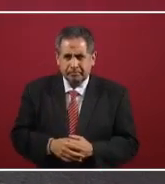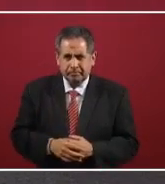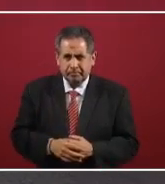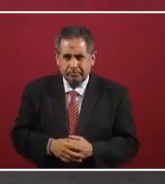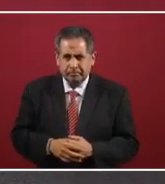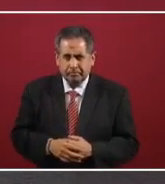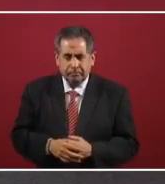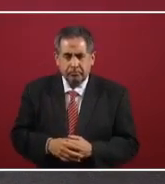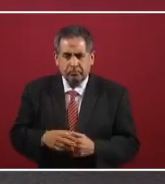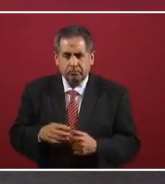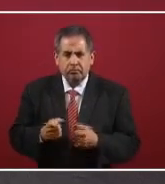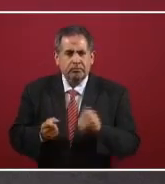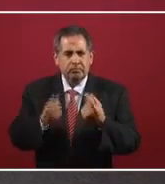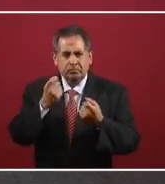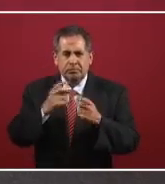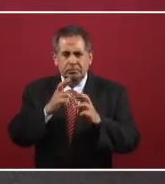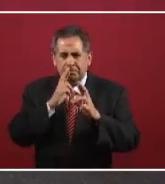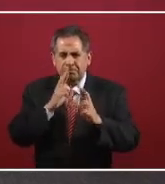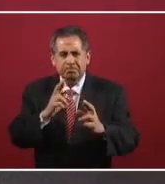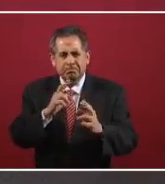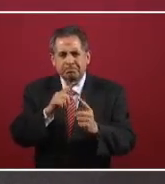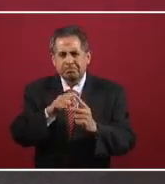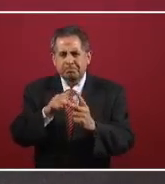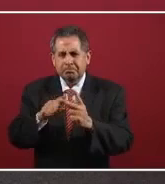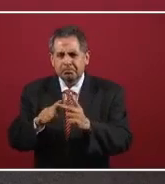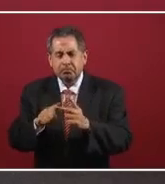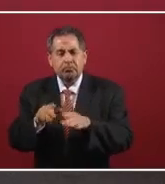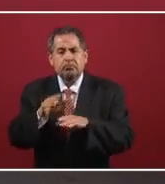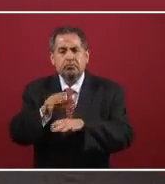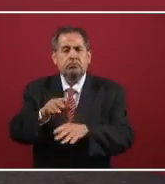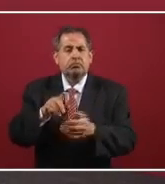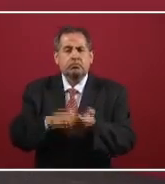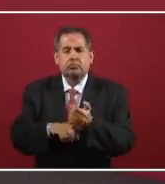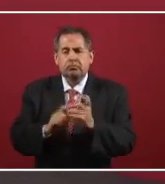les doy alguna respuesta de asuntos